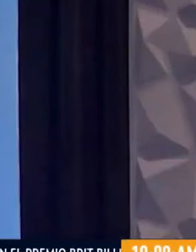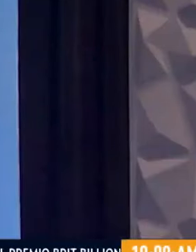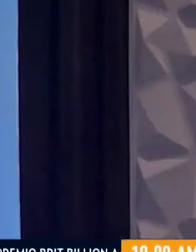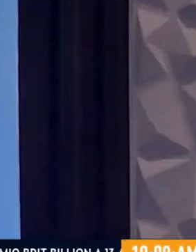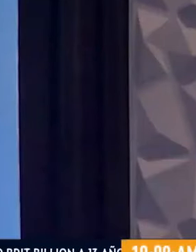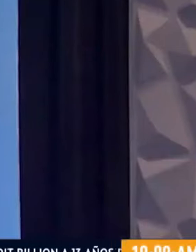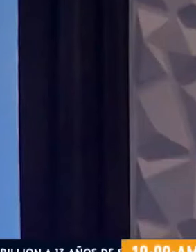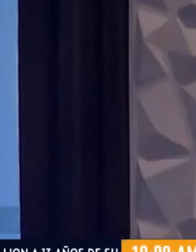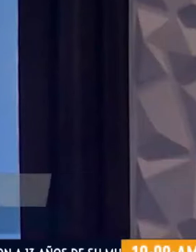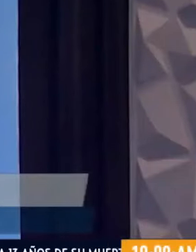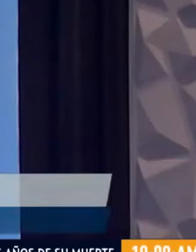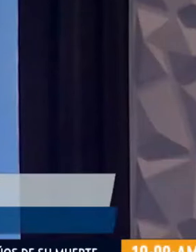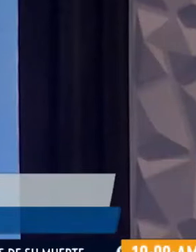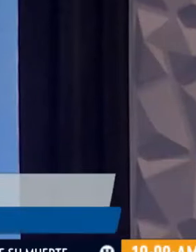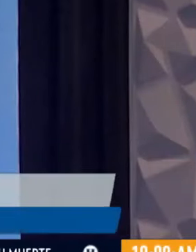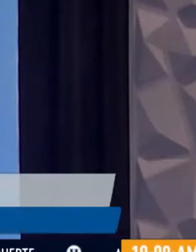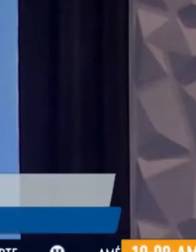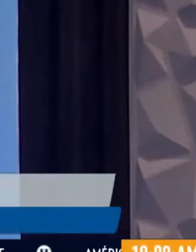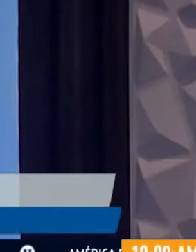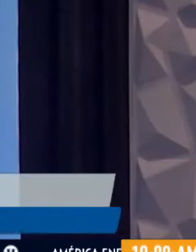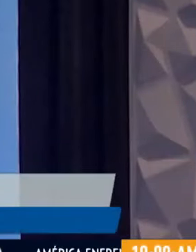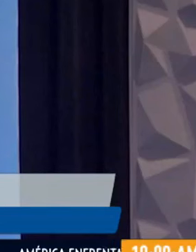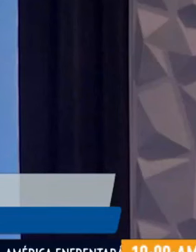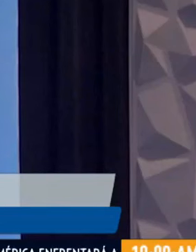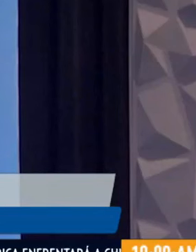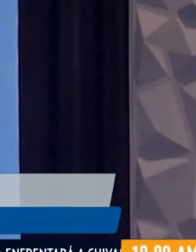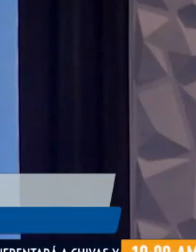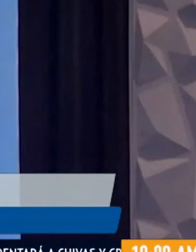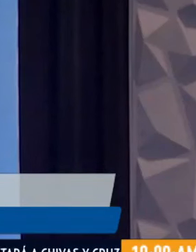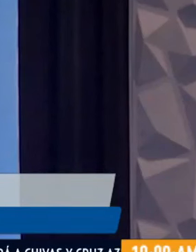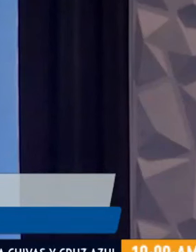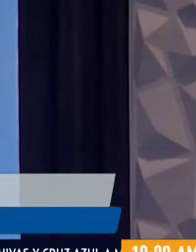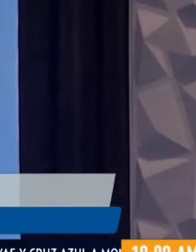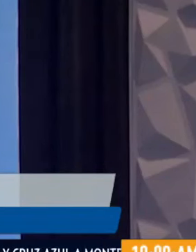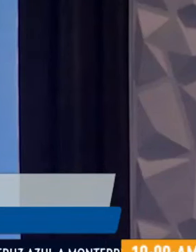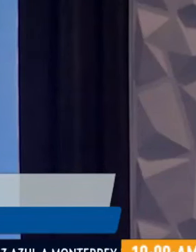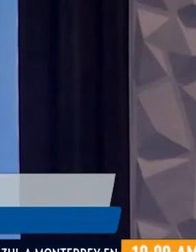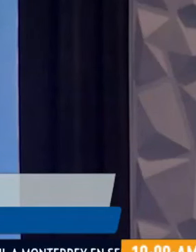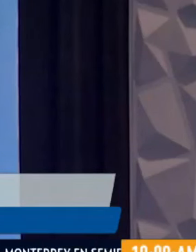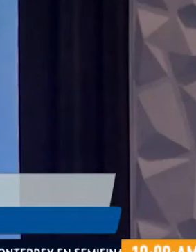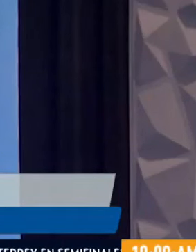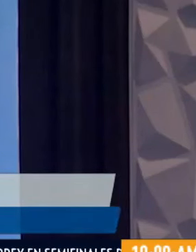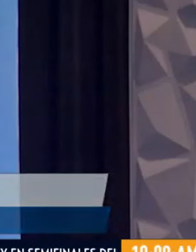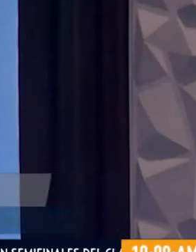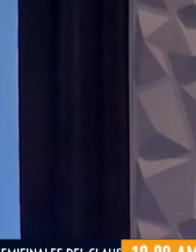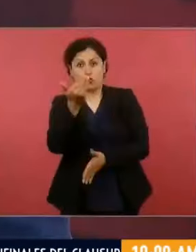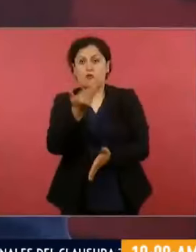Andrés Manuel López Obrador presumió que el flujo migratorio a Estados Unidos ha reducido en los últimos meses.